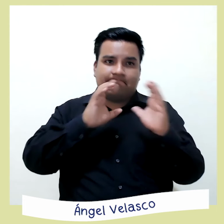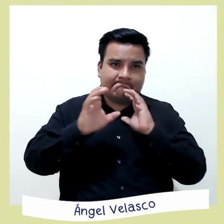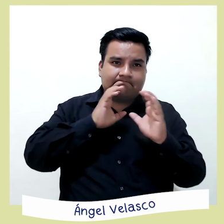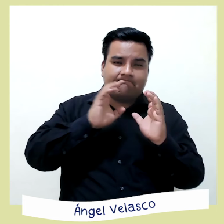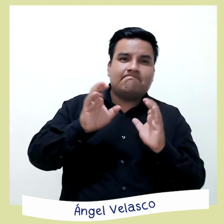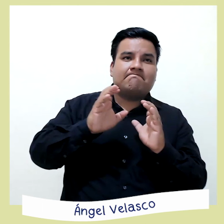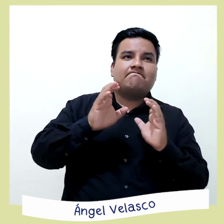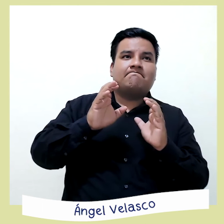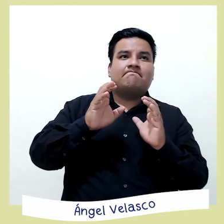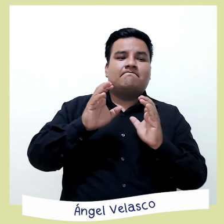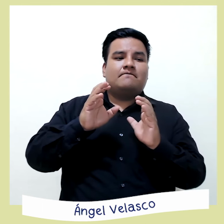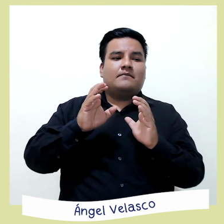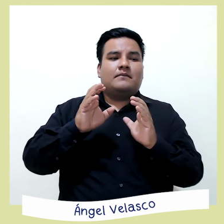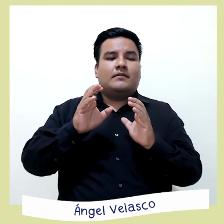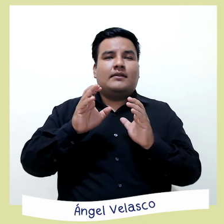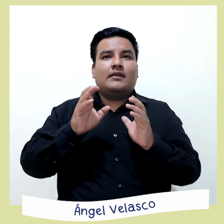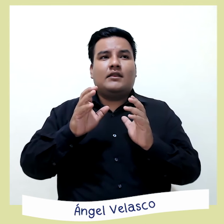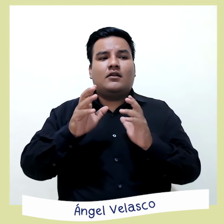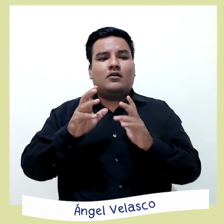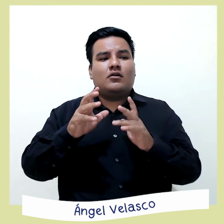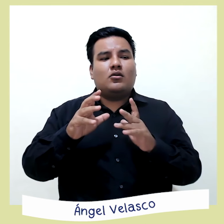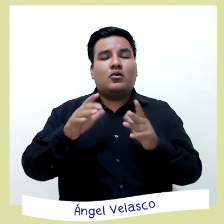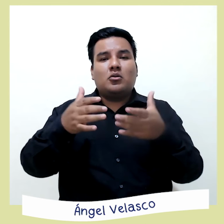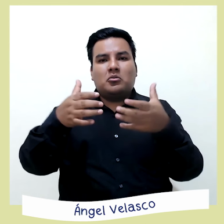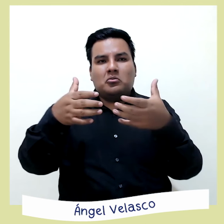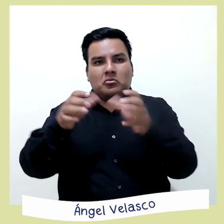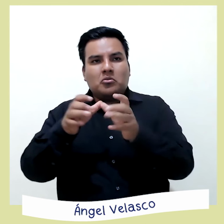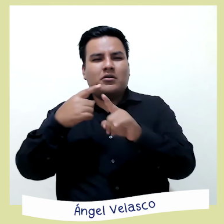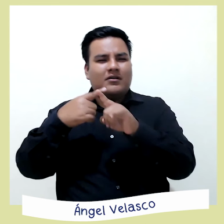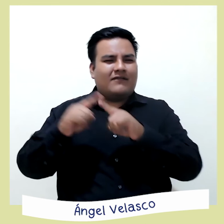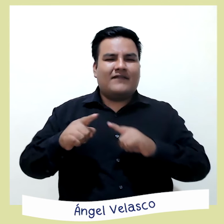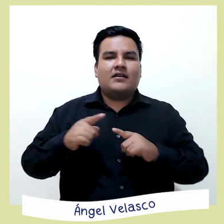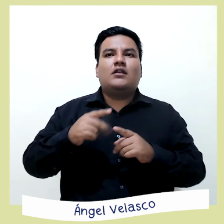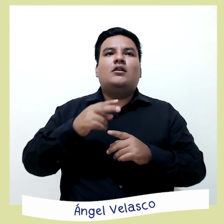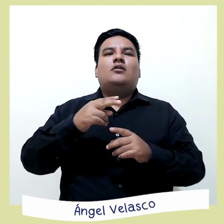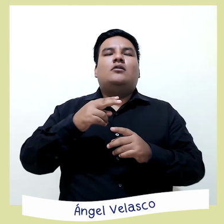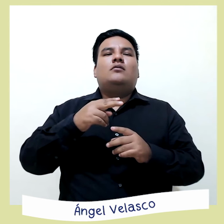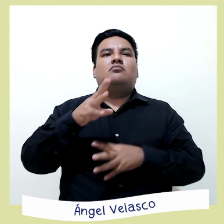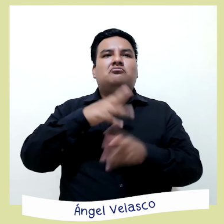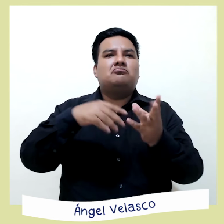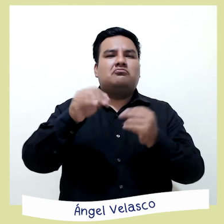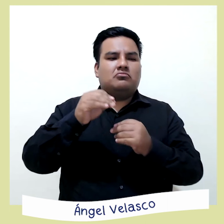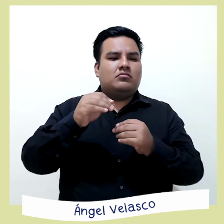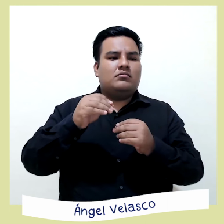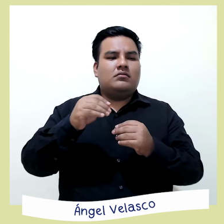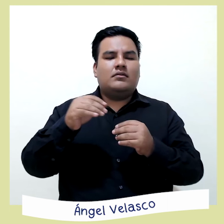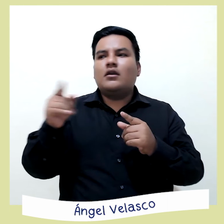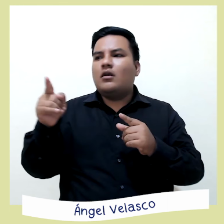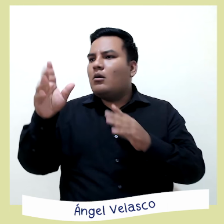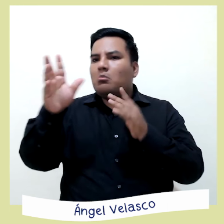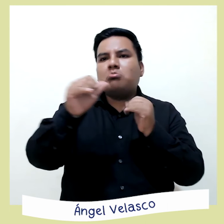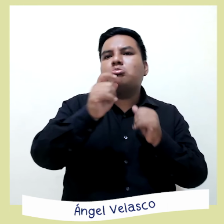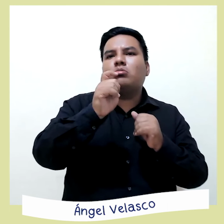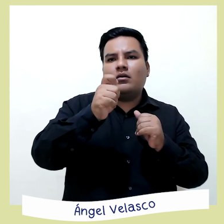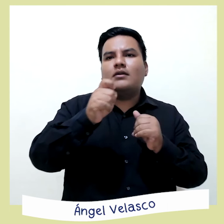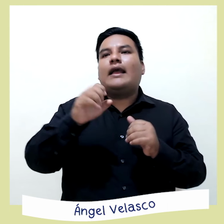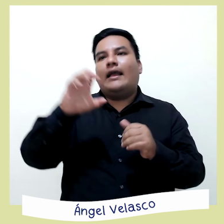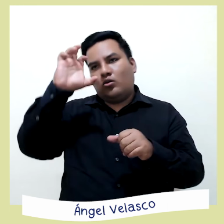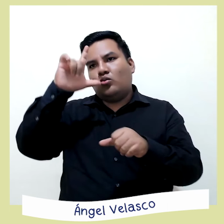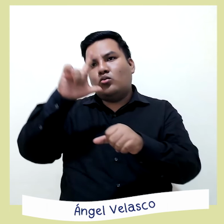un tiempo que yo pude tener acceso a comunicarme, ya sea a través